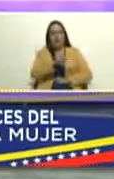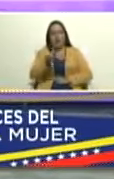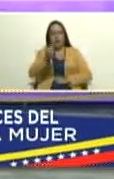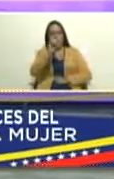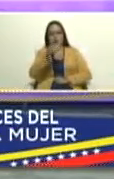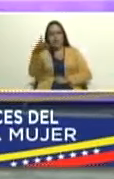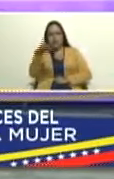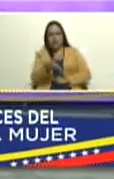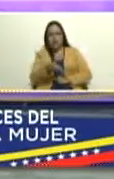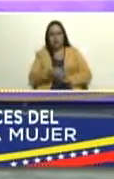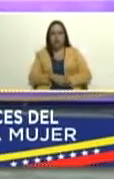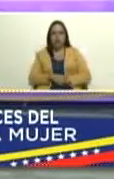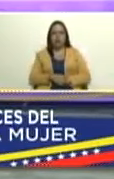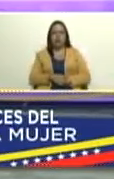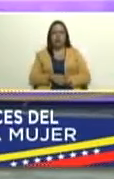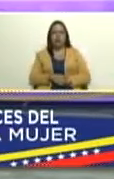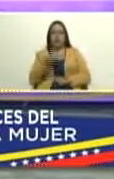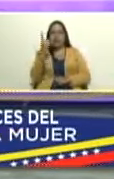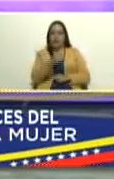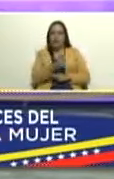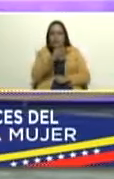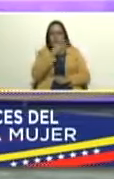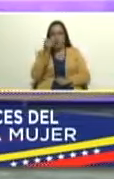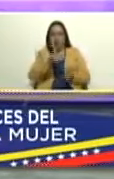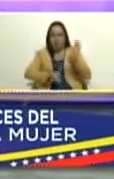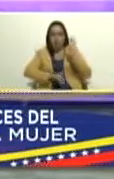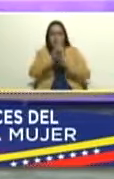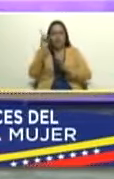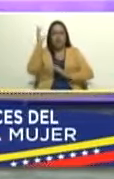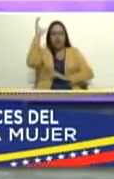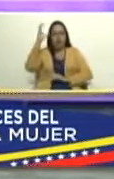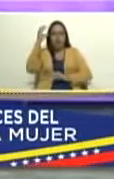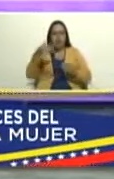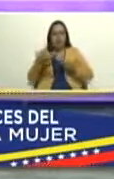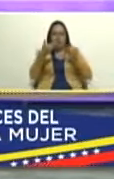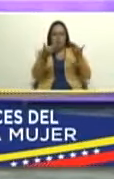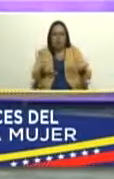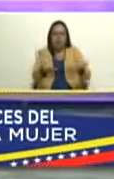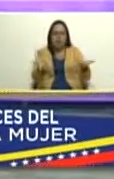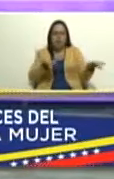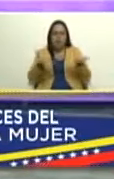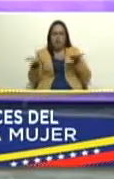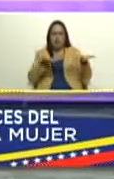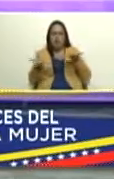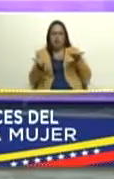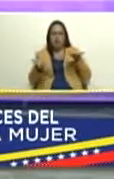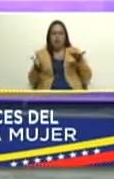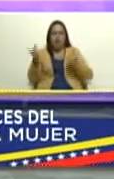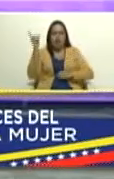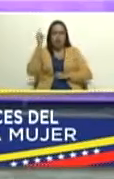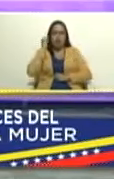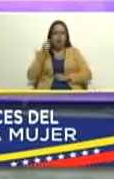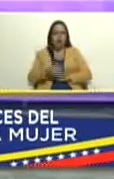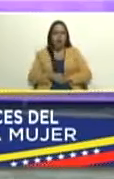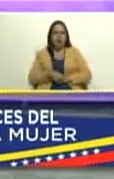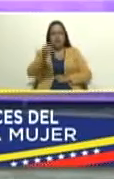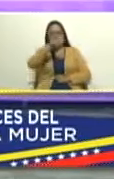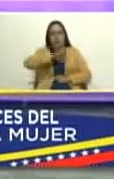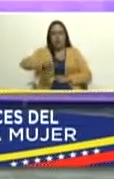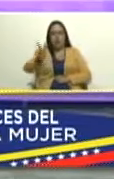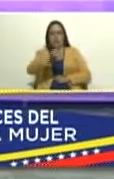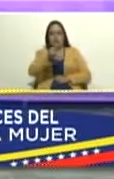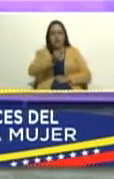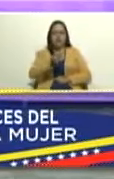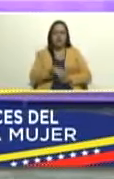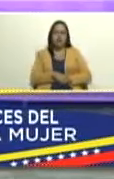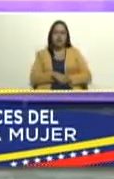41%. Así que tenemos que crecer en la capacidad de entregar el servicio a las mujeres a lo largo y ancho del